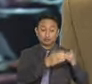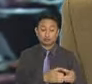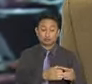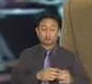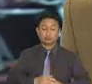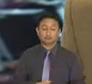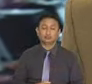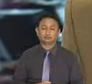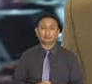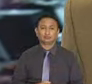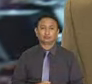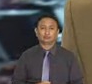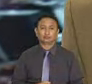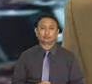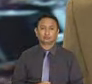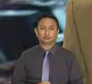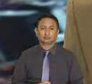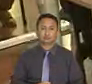judiciales